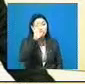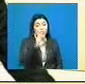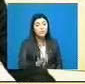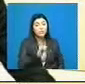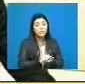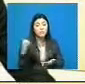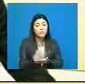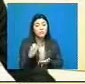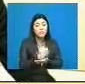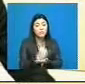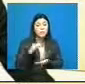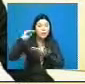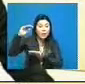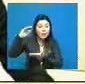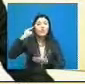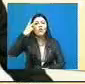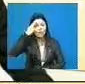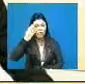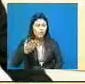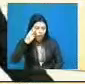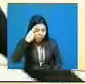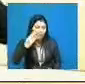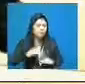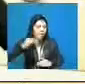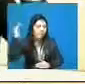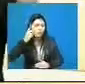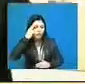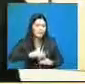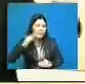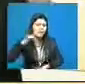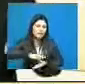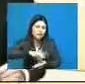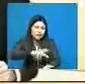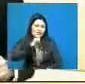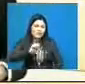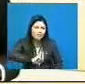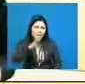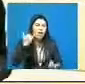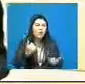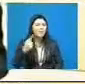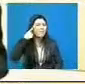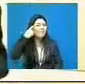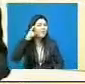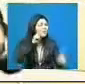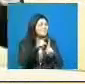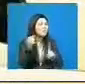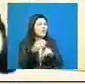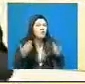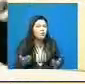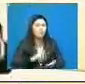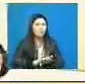los ingresos de exportaciones, pues obviamente es mayor, y ese es el gran reto que tenemos por delante. Porque